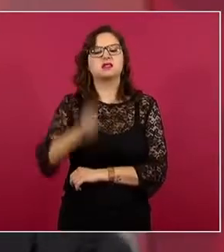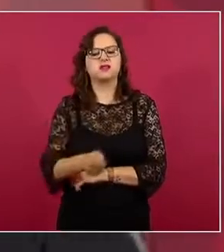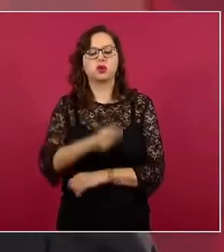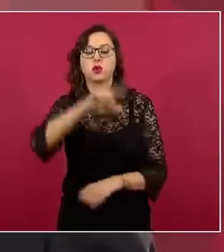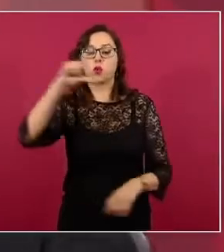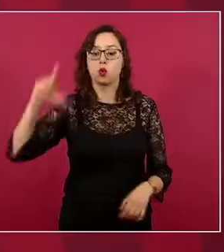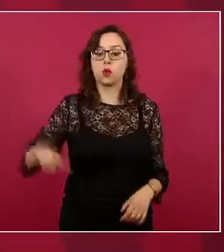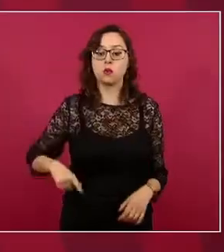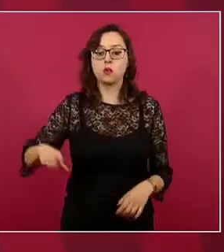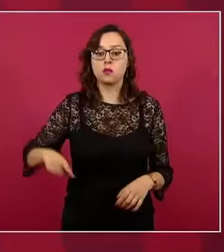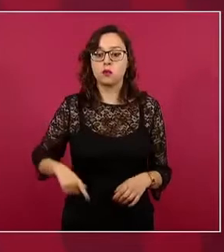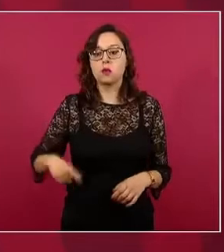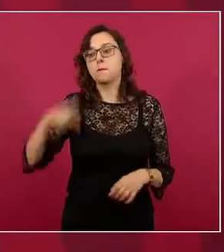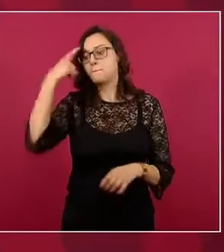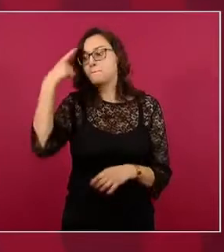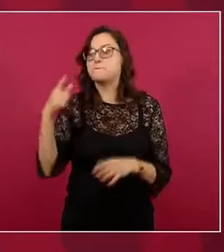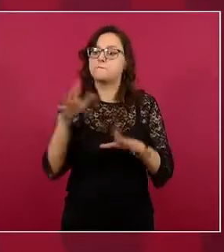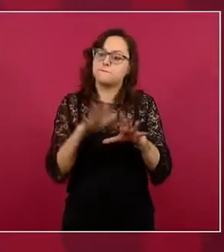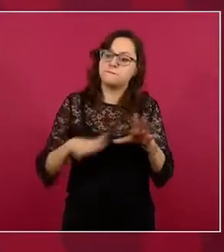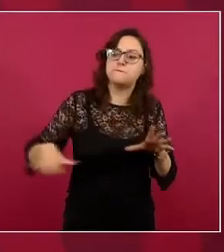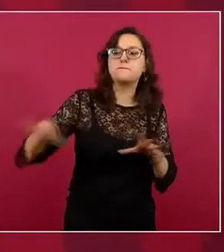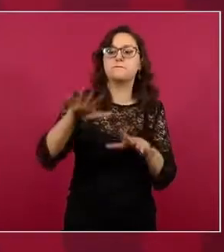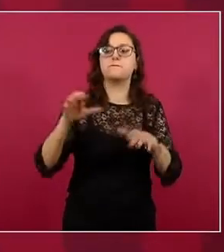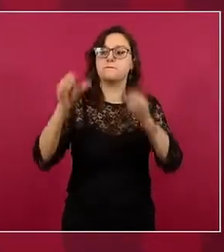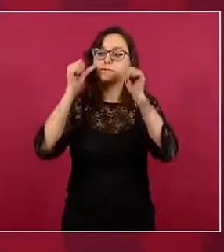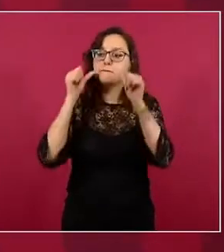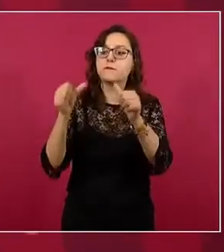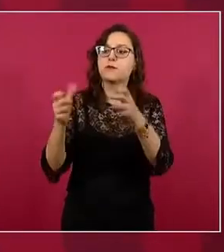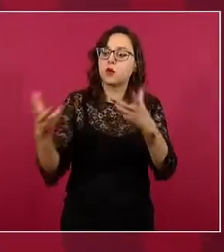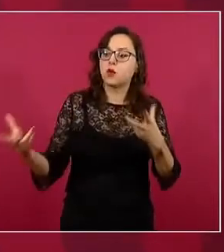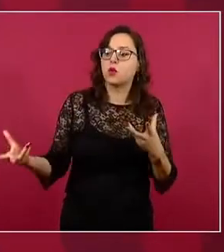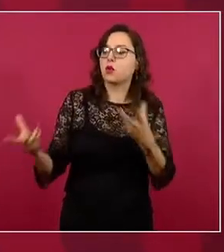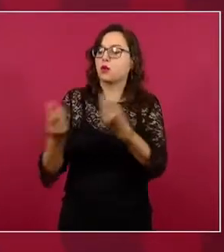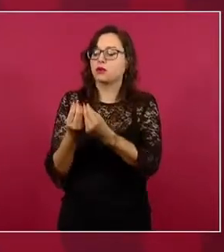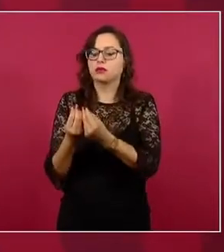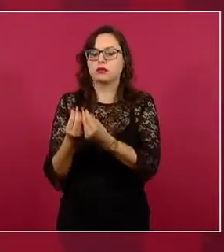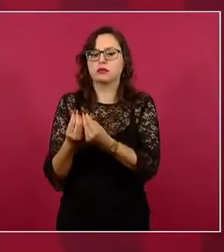y con el propósito también de eliminar la intermediación,